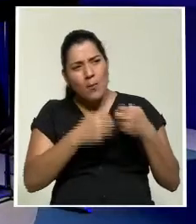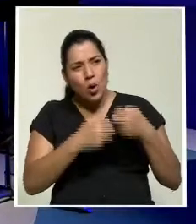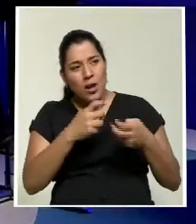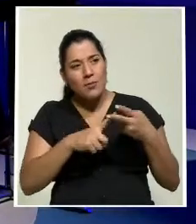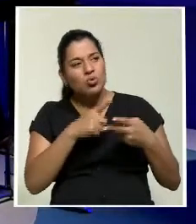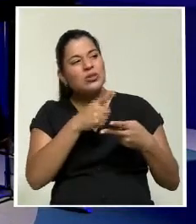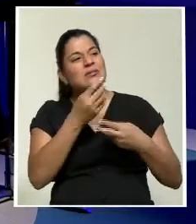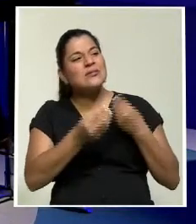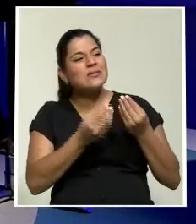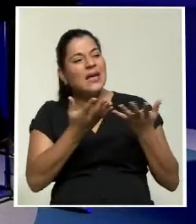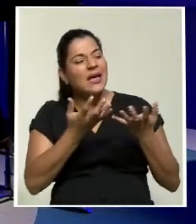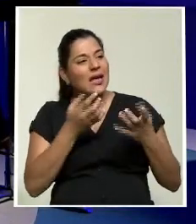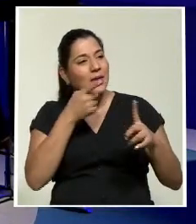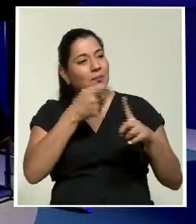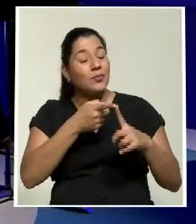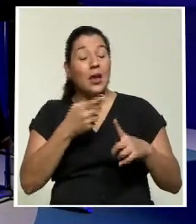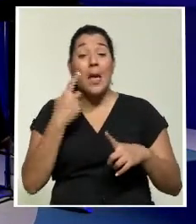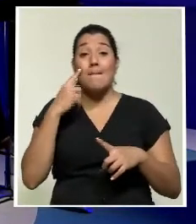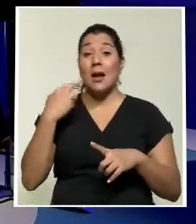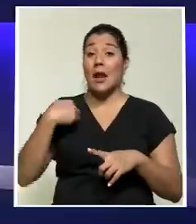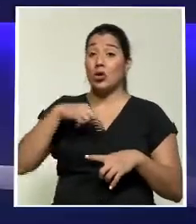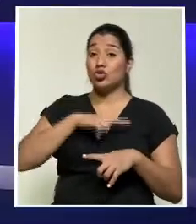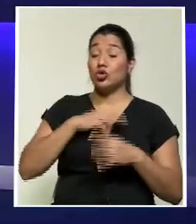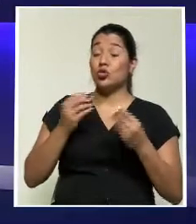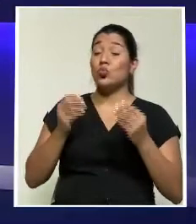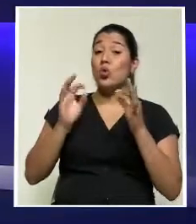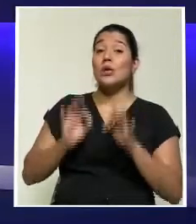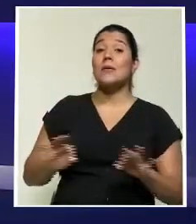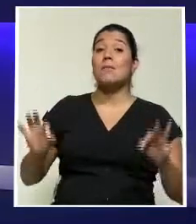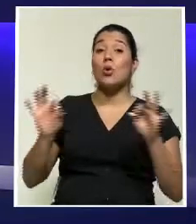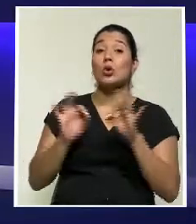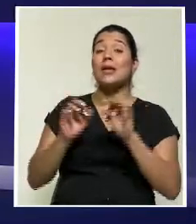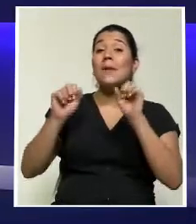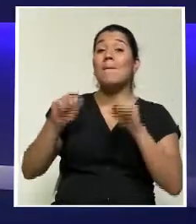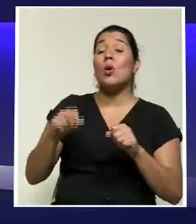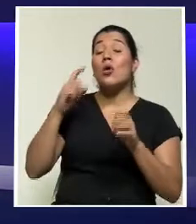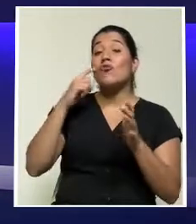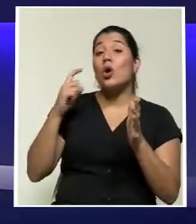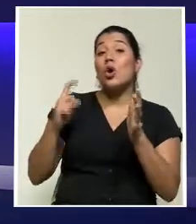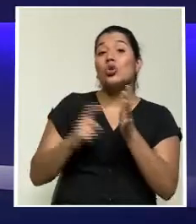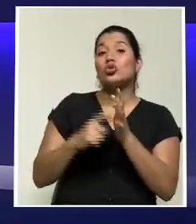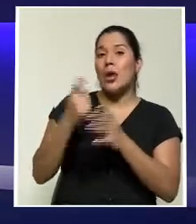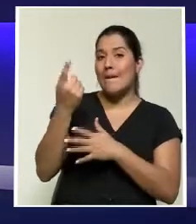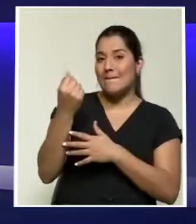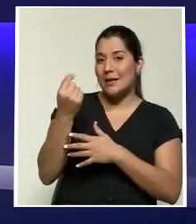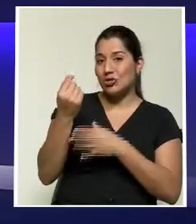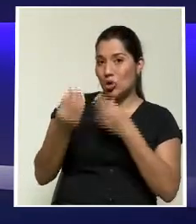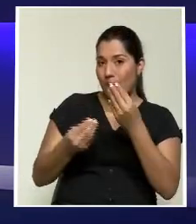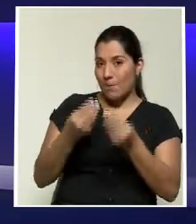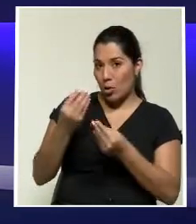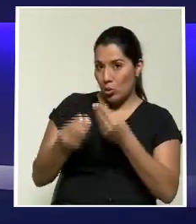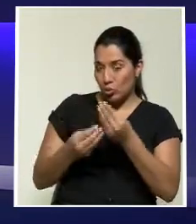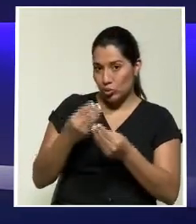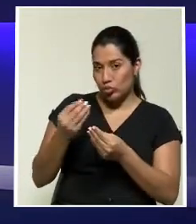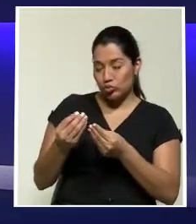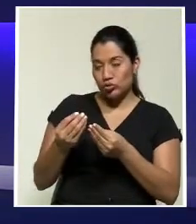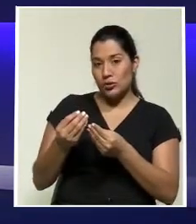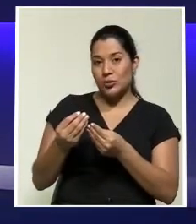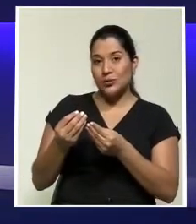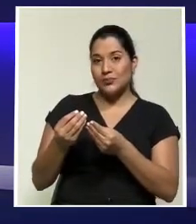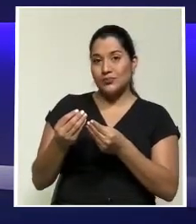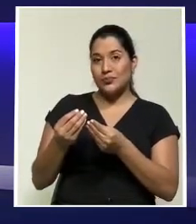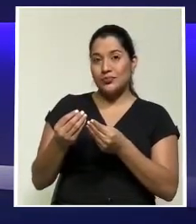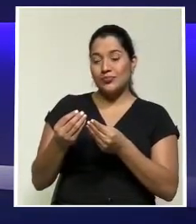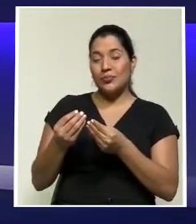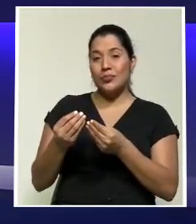general nos parece muy importante reconocer el precio de los productos ya